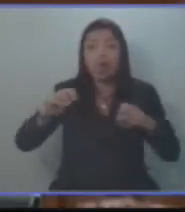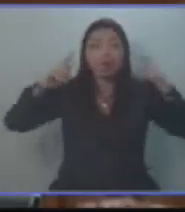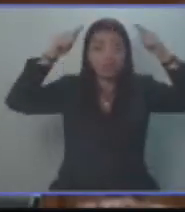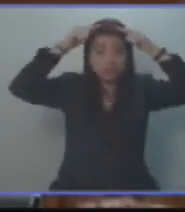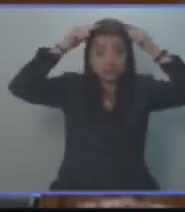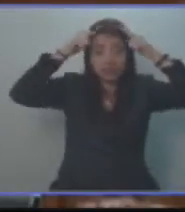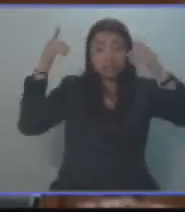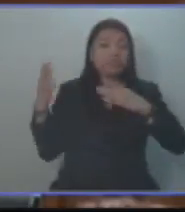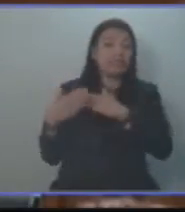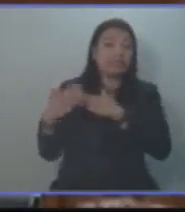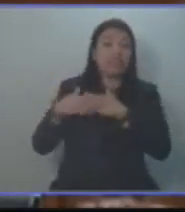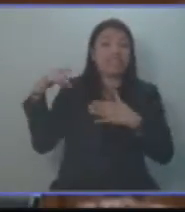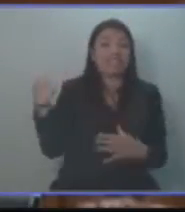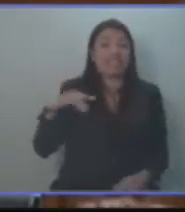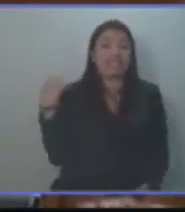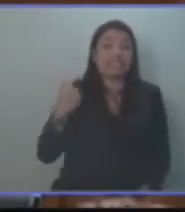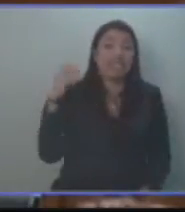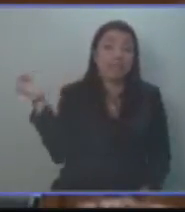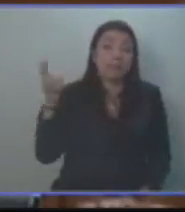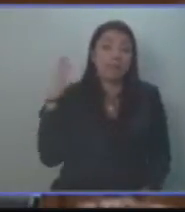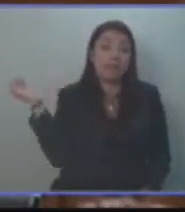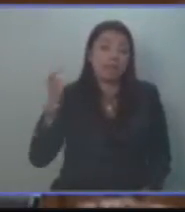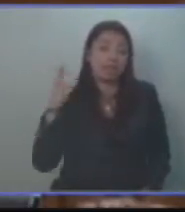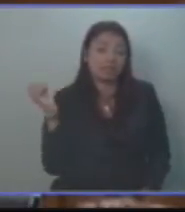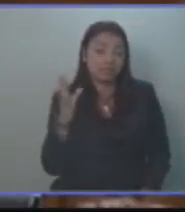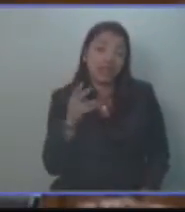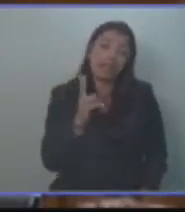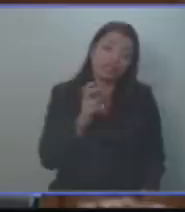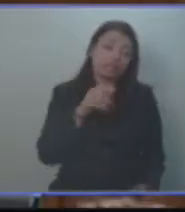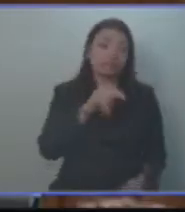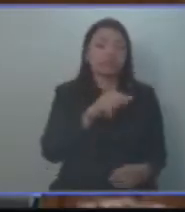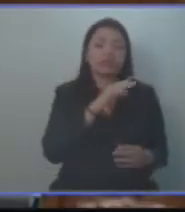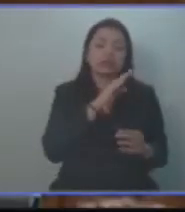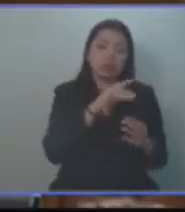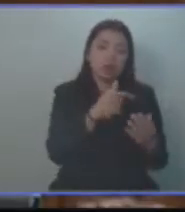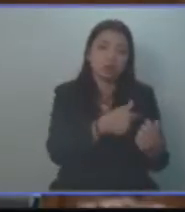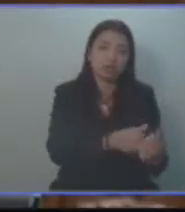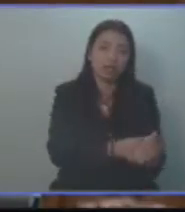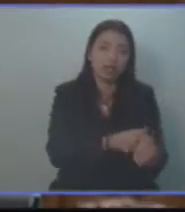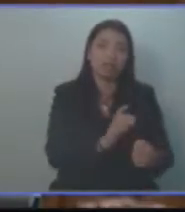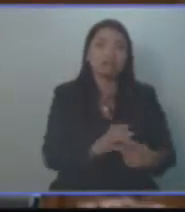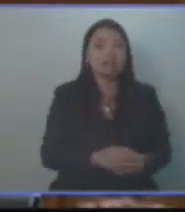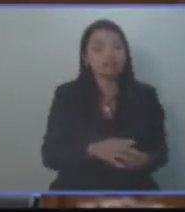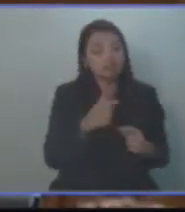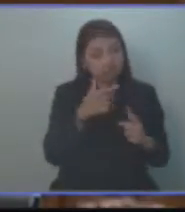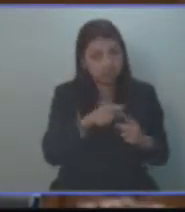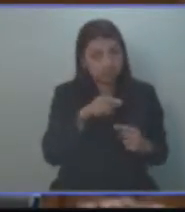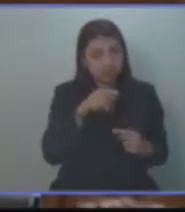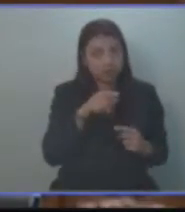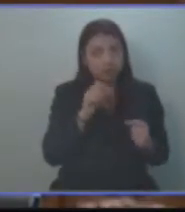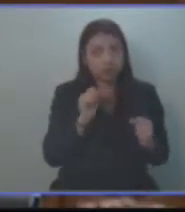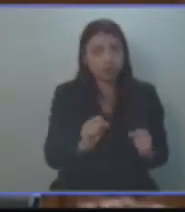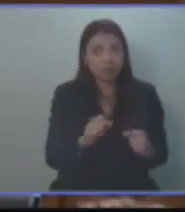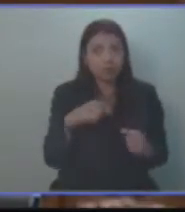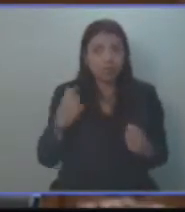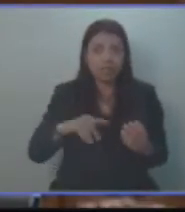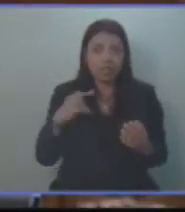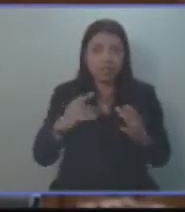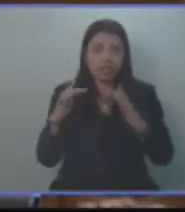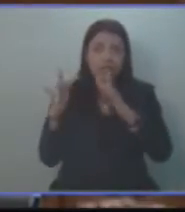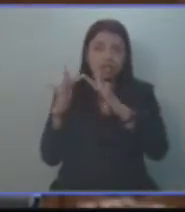ante situaciones de emergencia en los pacientes ingresados en los servicios. T, gestionar prontamente